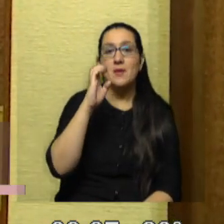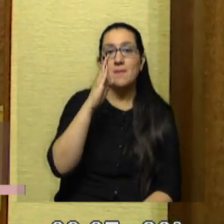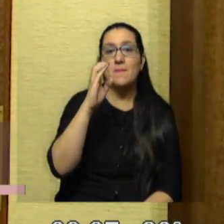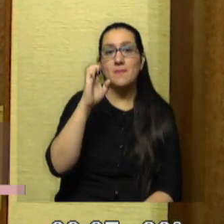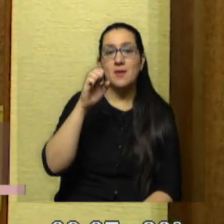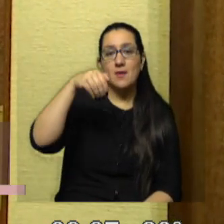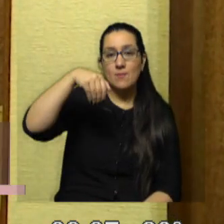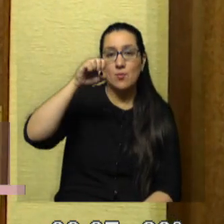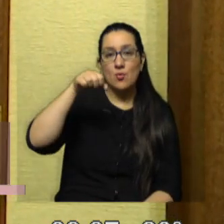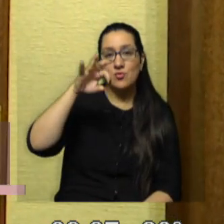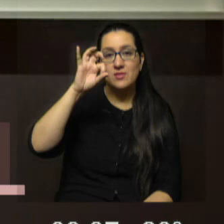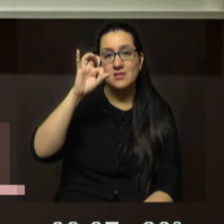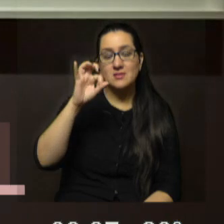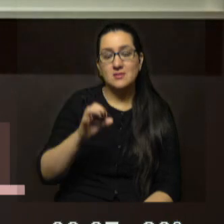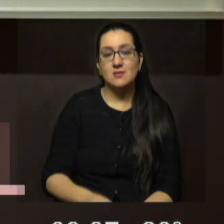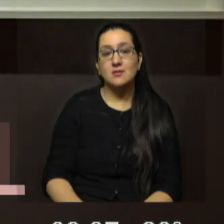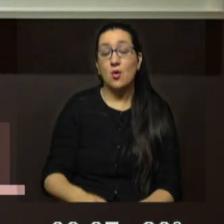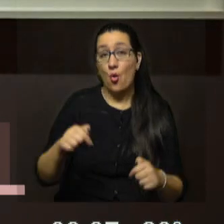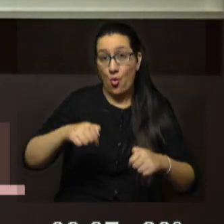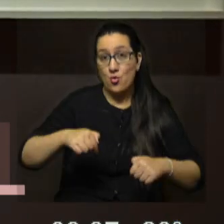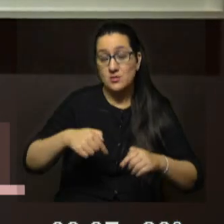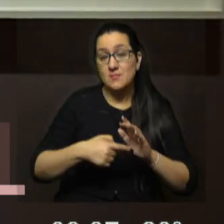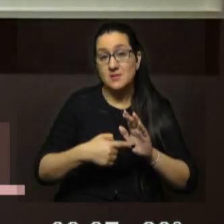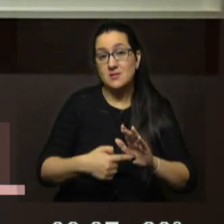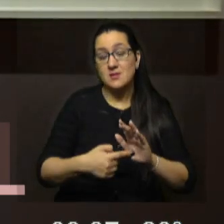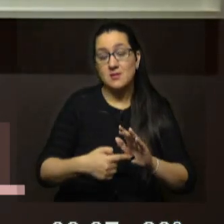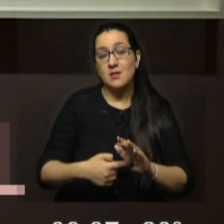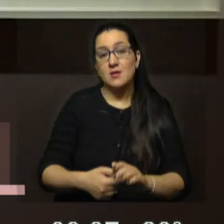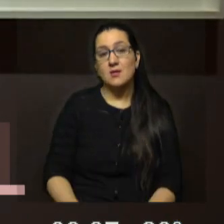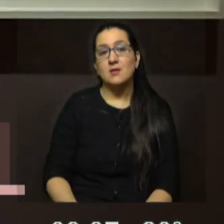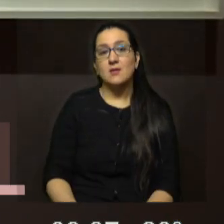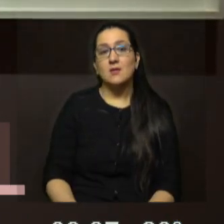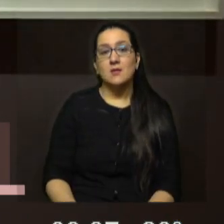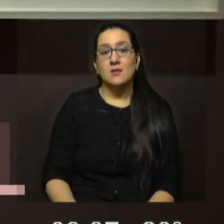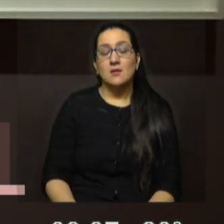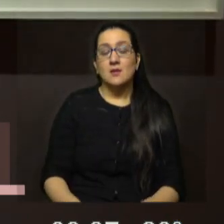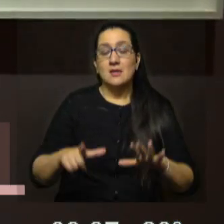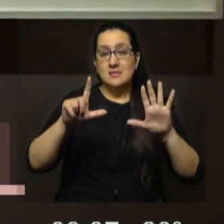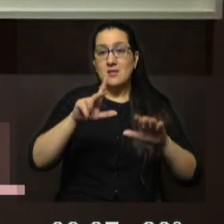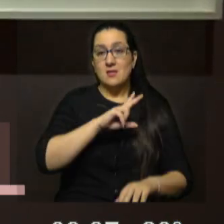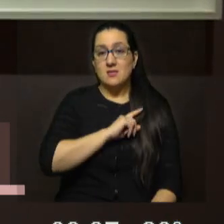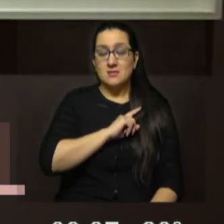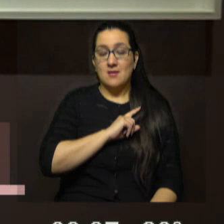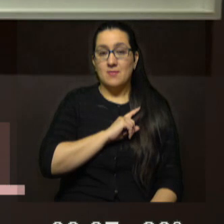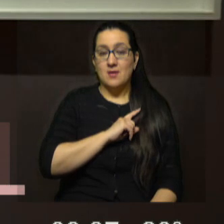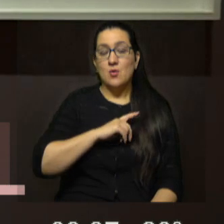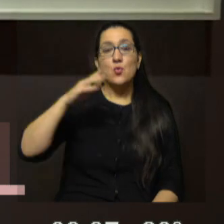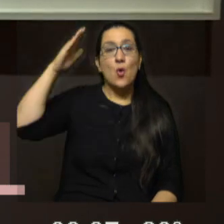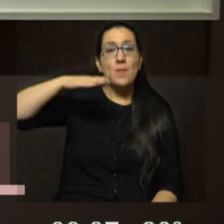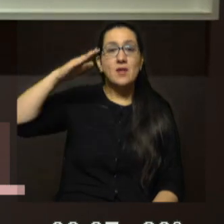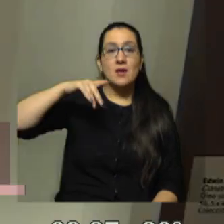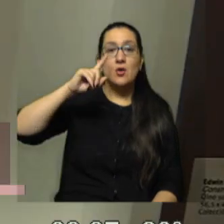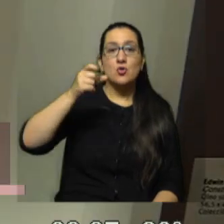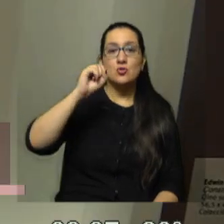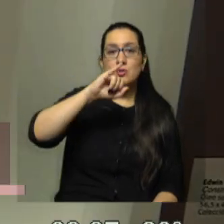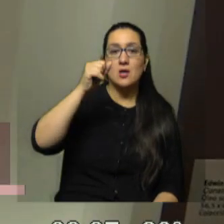del Ministerio de Transporte y Obras Públicas, hoy mismo, que se inaugura esta tarde también. Y el 7 de diciembre se presenta, en un homenaje a Gonzalo